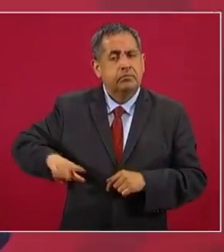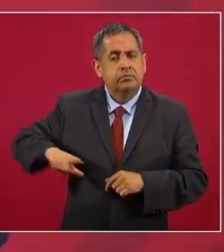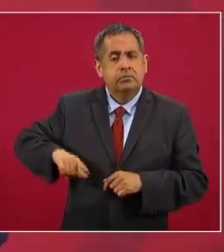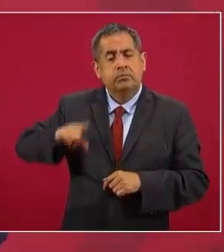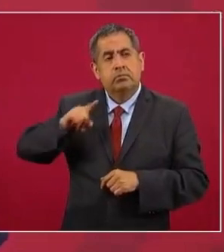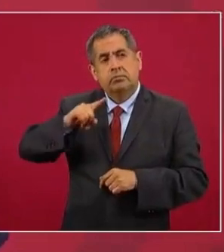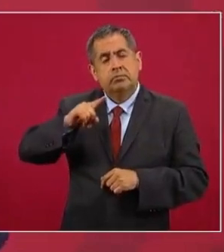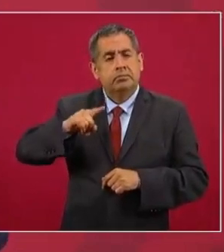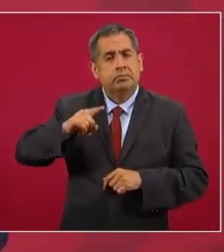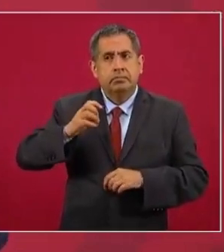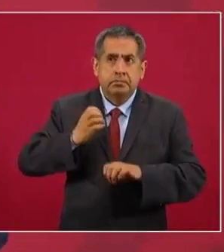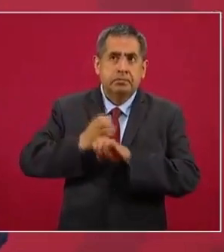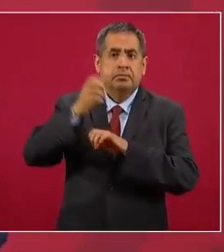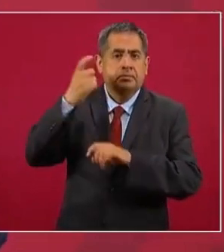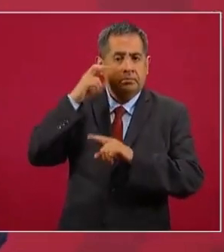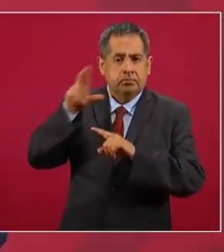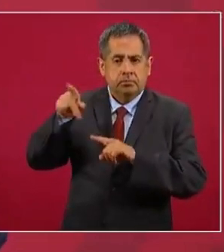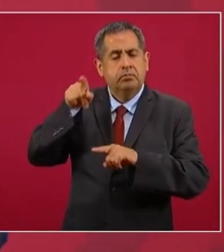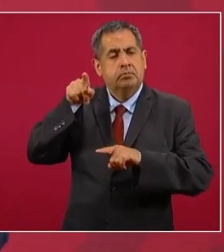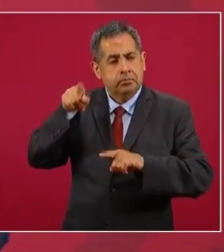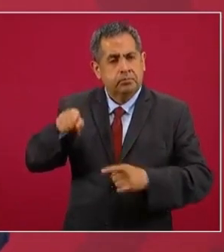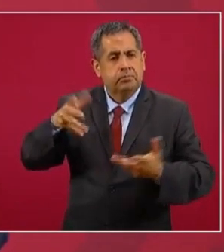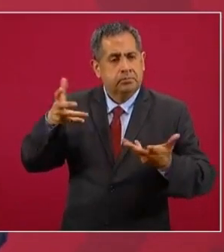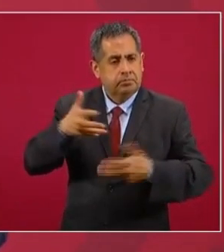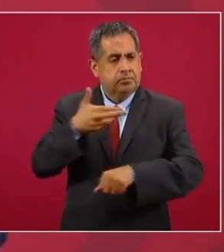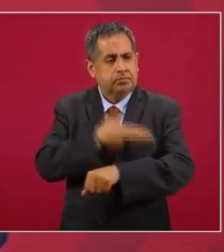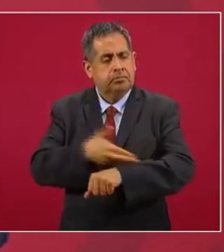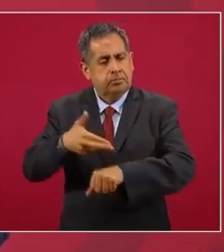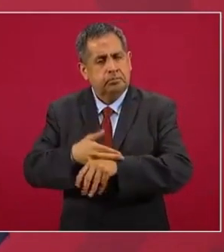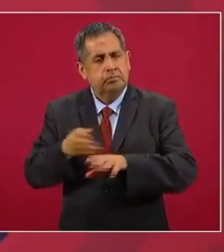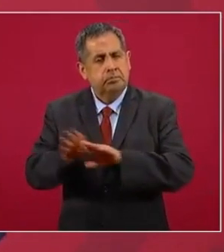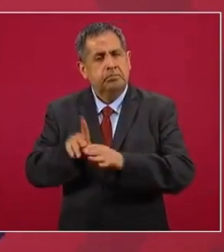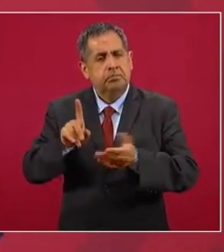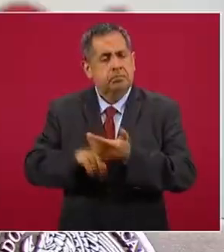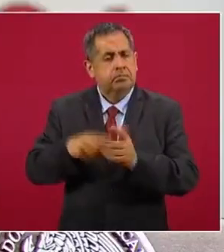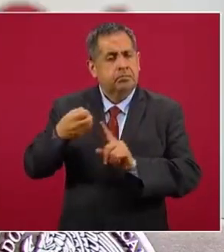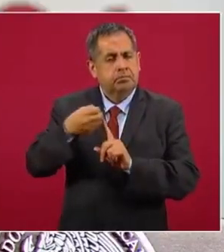estado sea el que